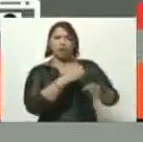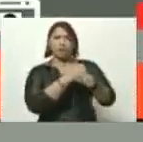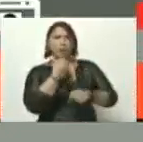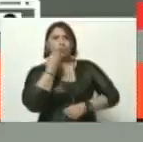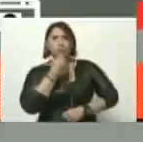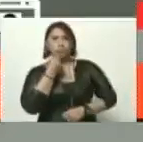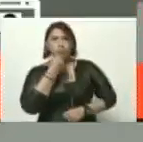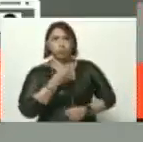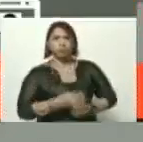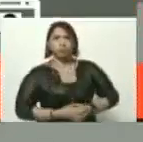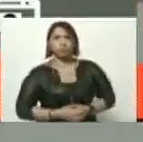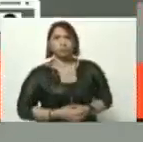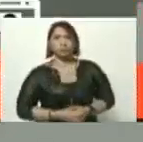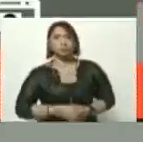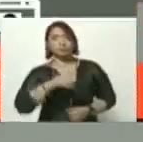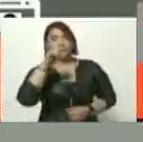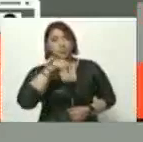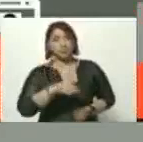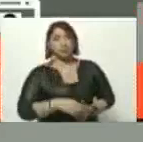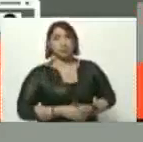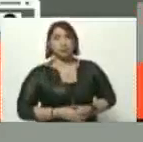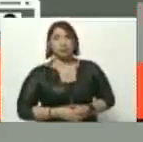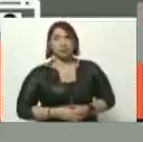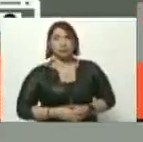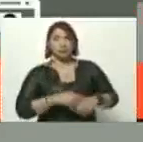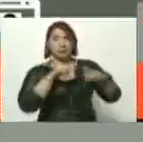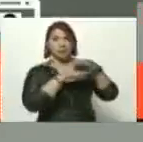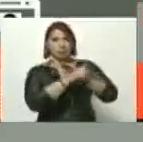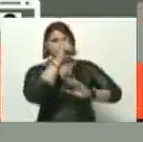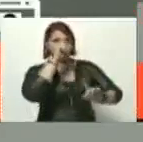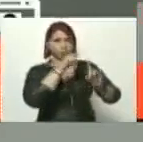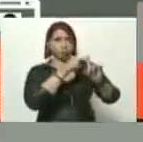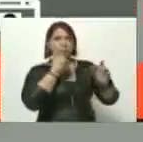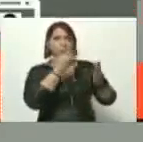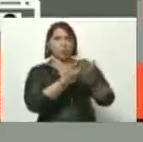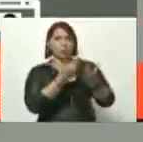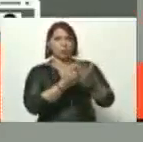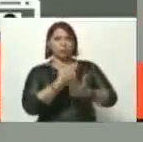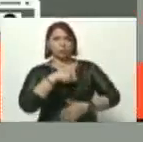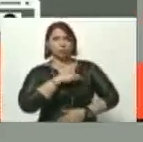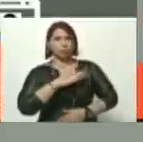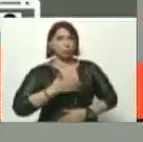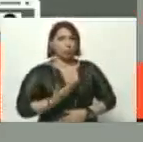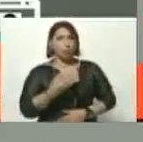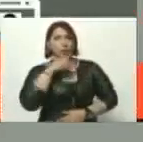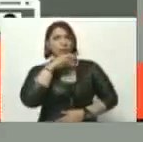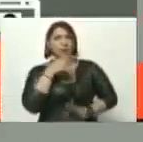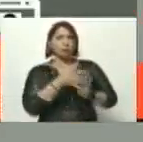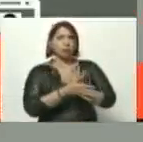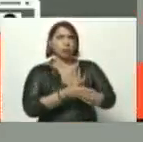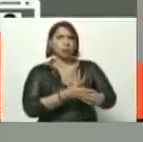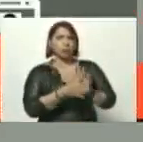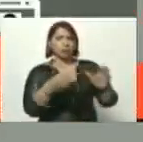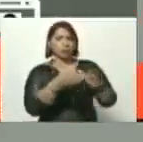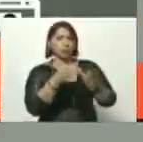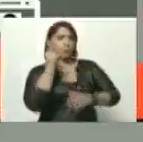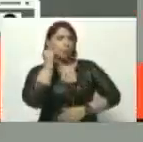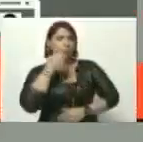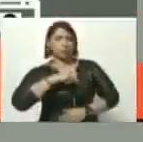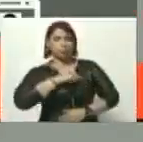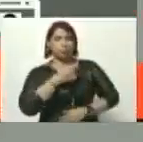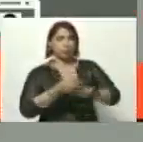juventud. Pero también, presidente, dentro del marco de las propuestas podemos hablar sobre el sector de las mujeres. Hemos hecho